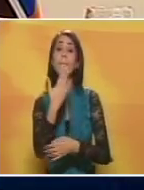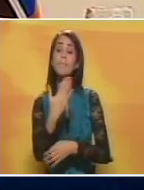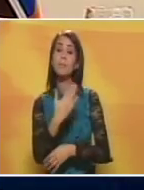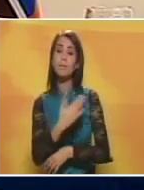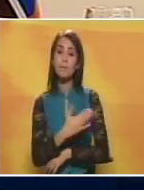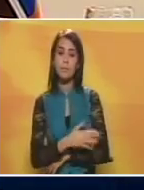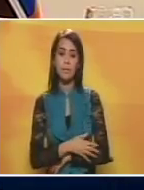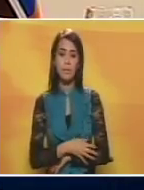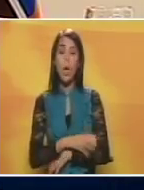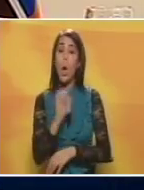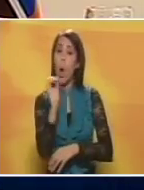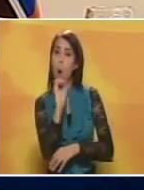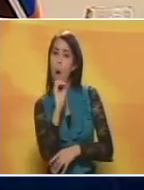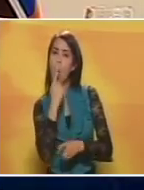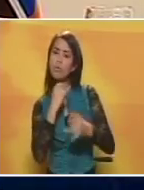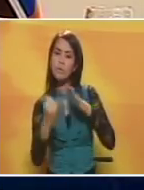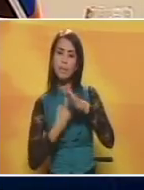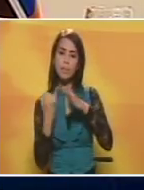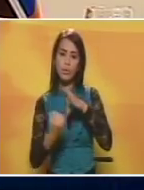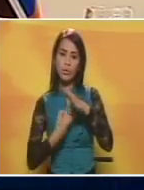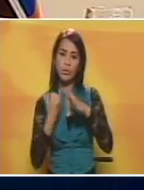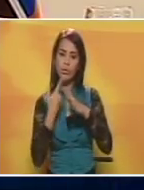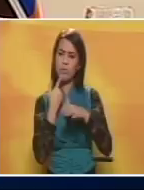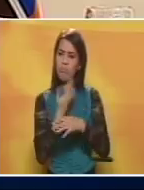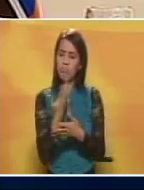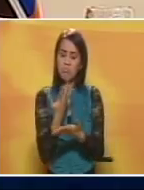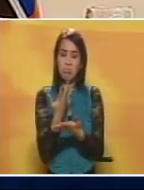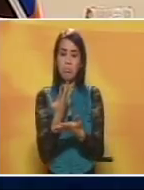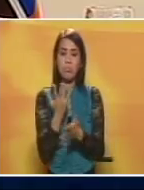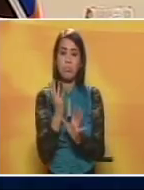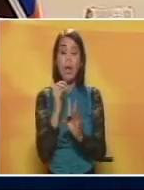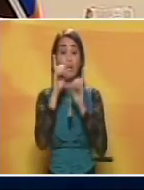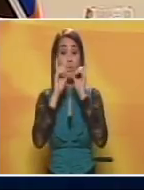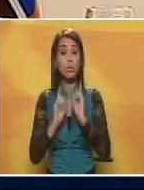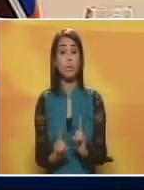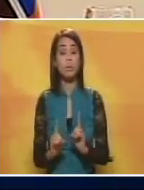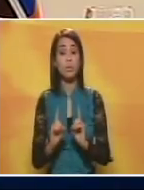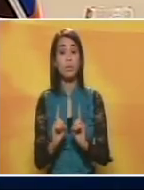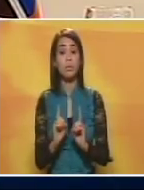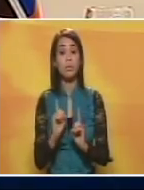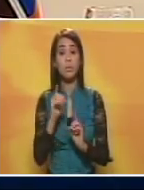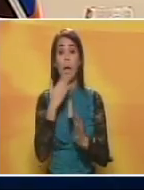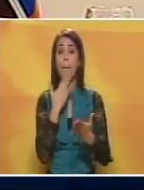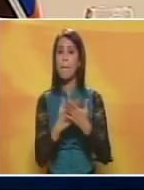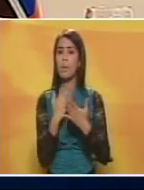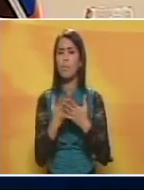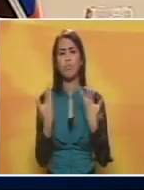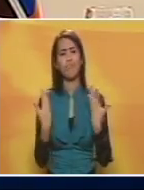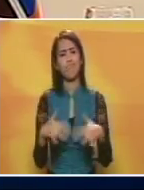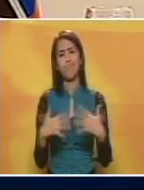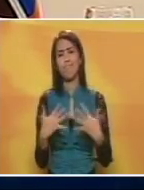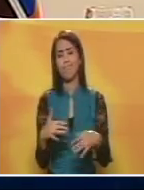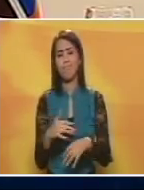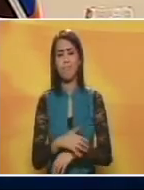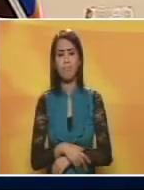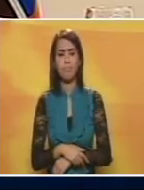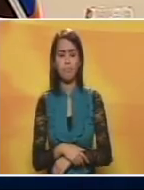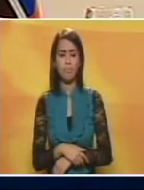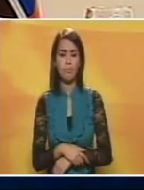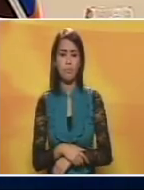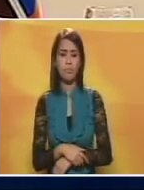exigir o que las instituciones se sometan a sus decisiones, es un despropósito muy grande. Es